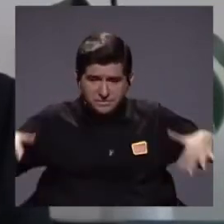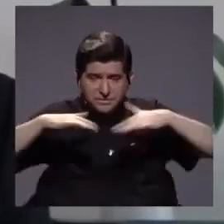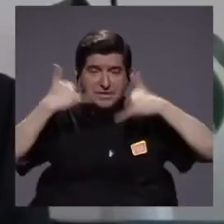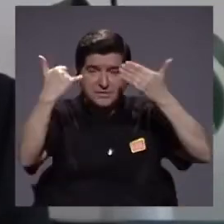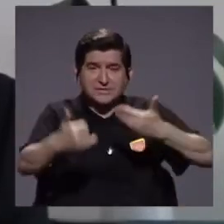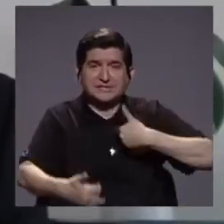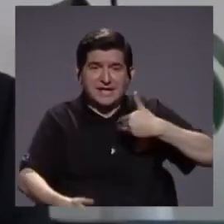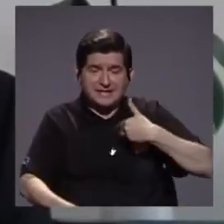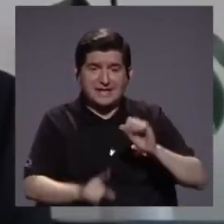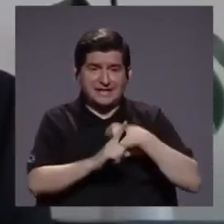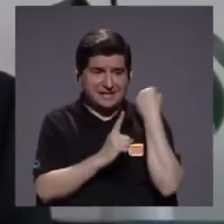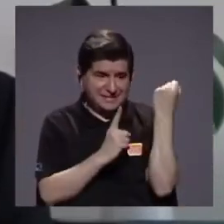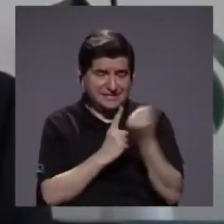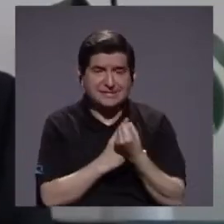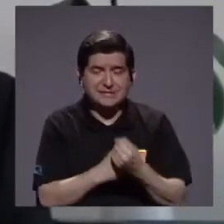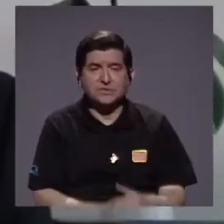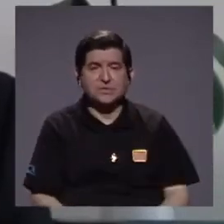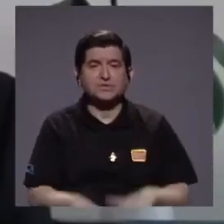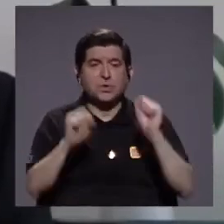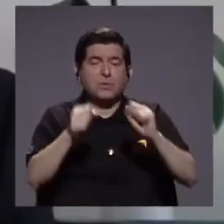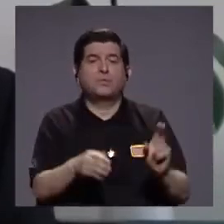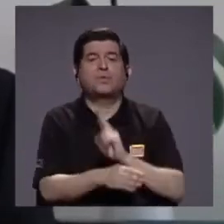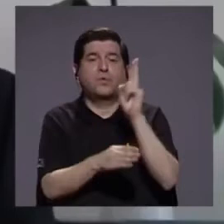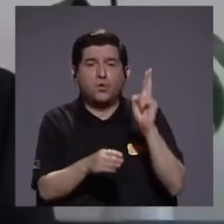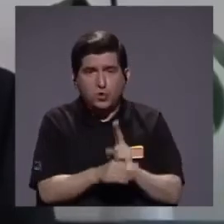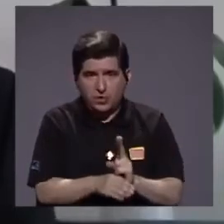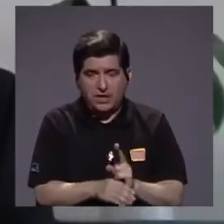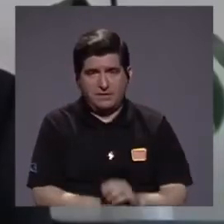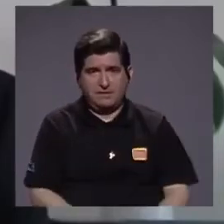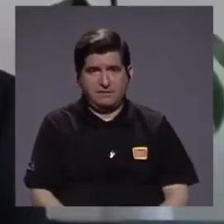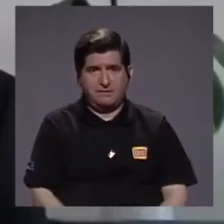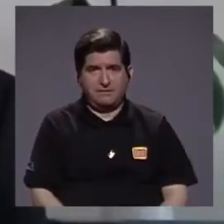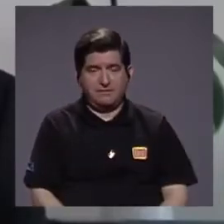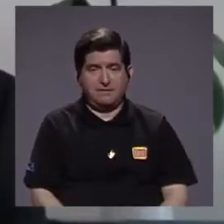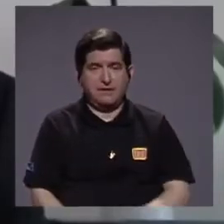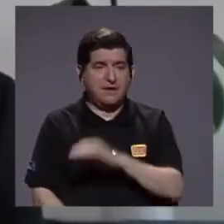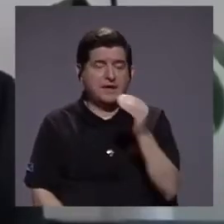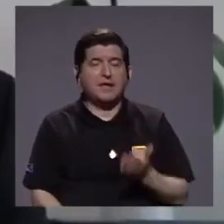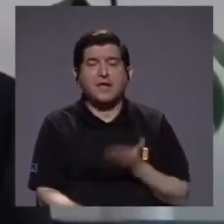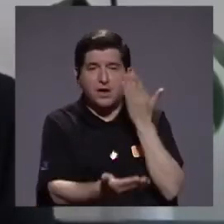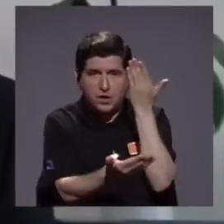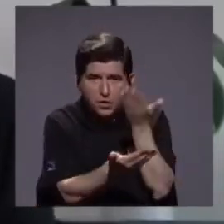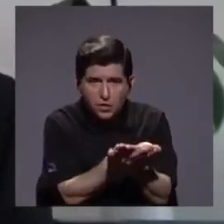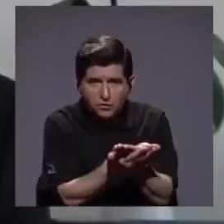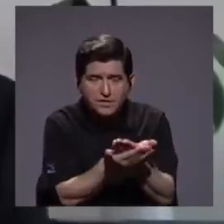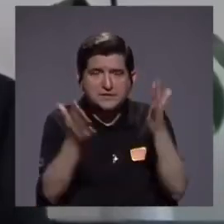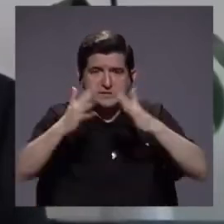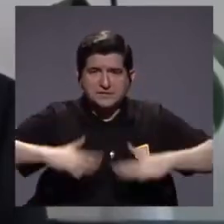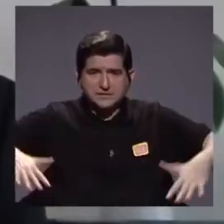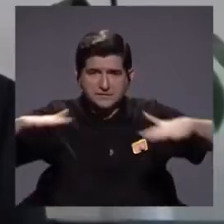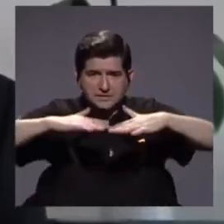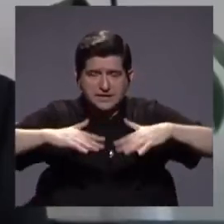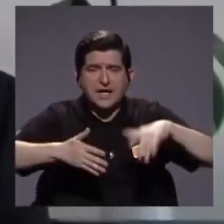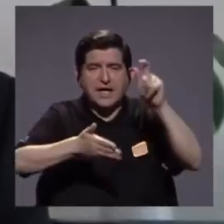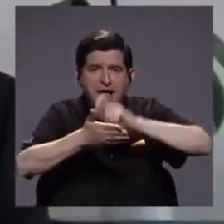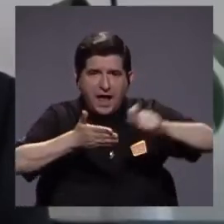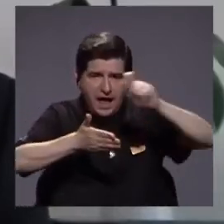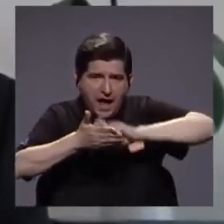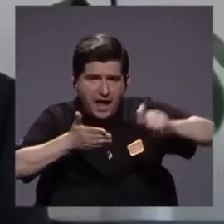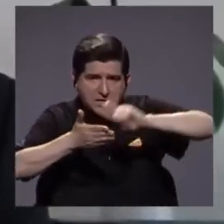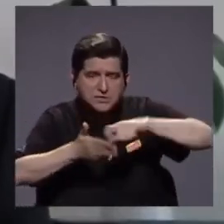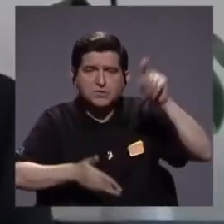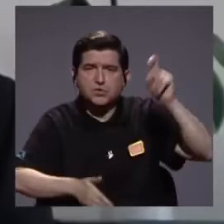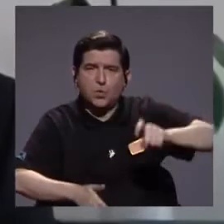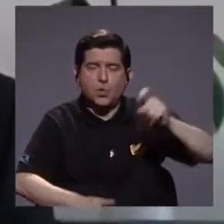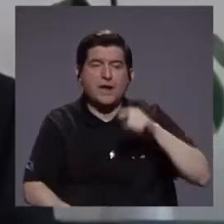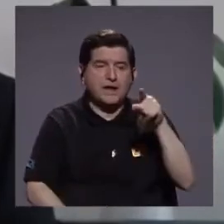ya tienen condiciones para ser ocupados y poder ofrecer esos espacios a las escuelas que